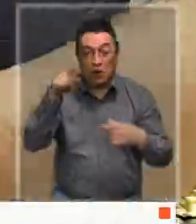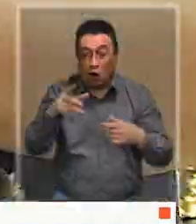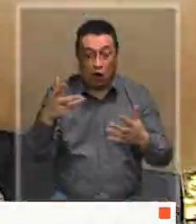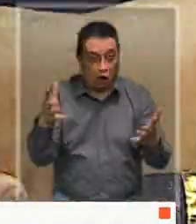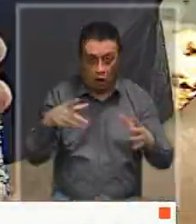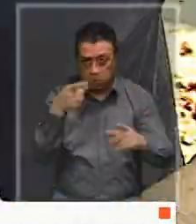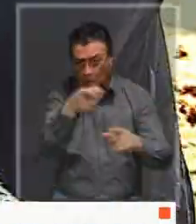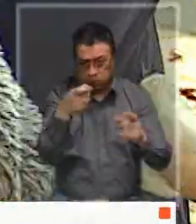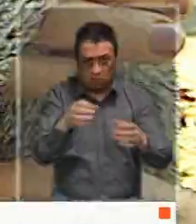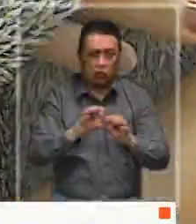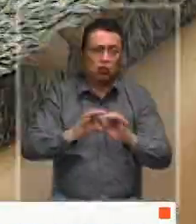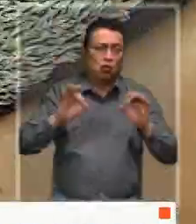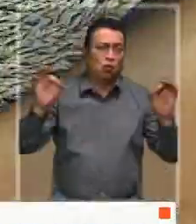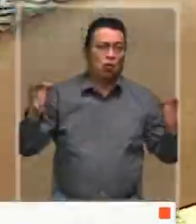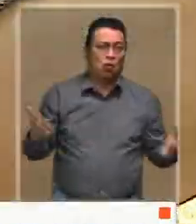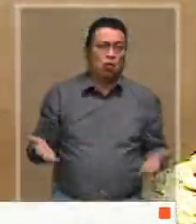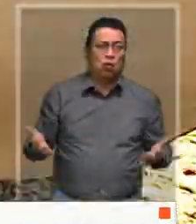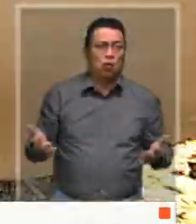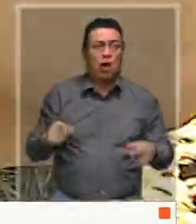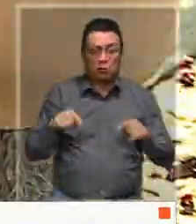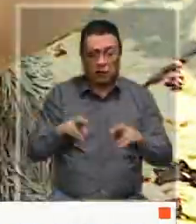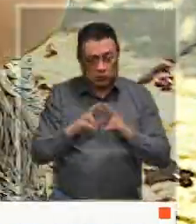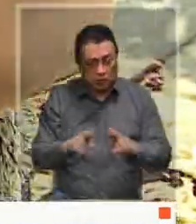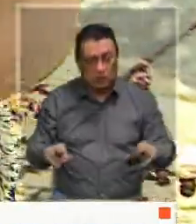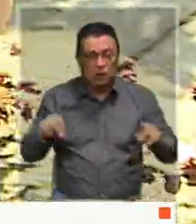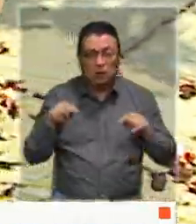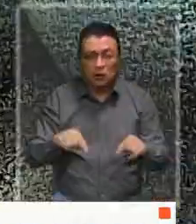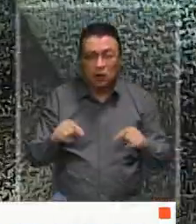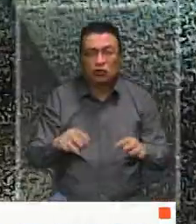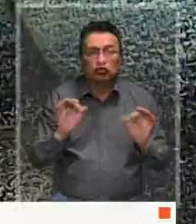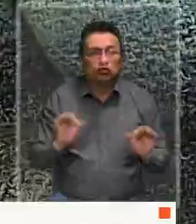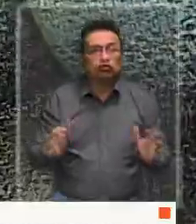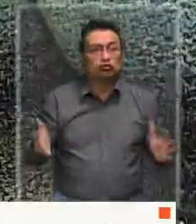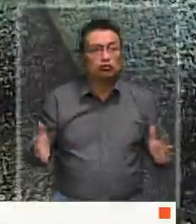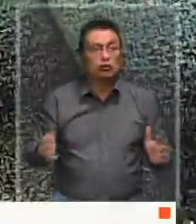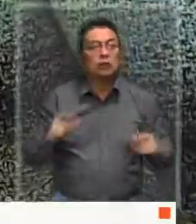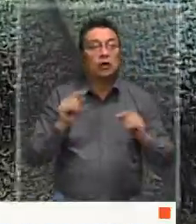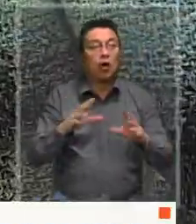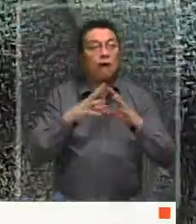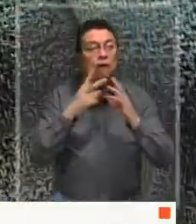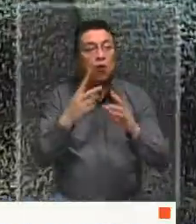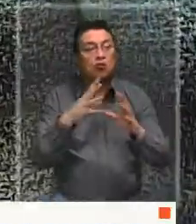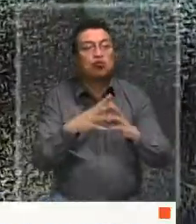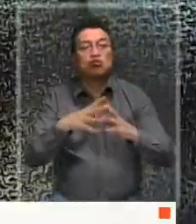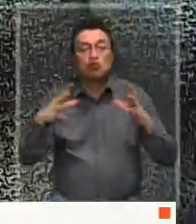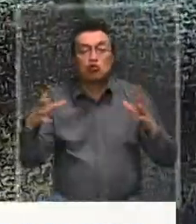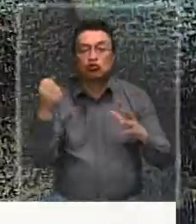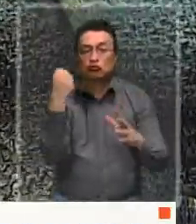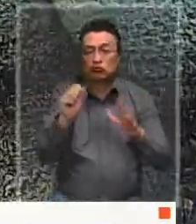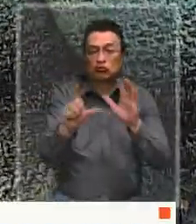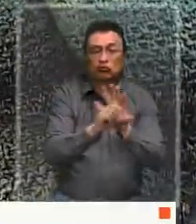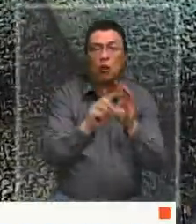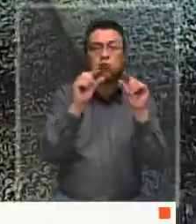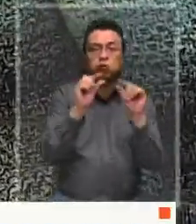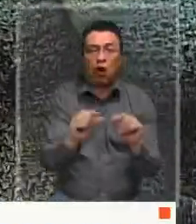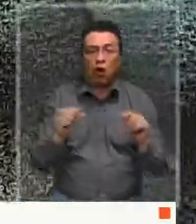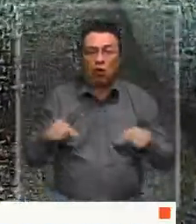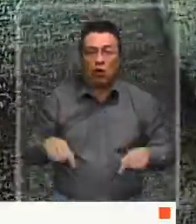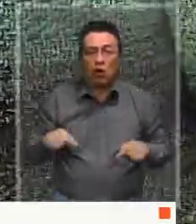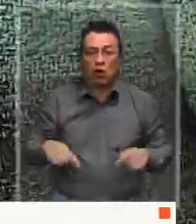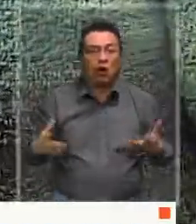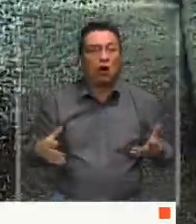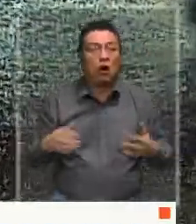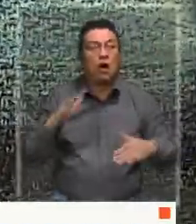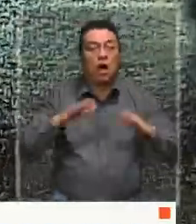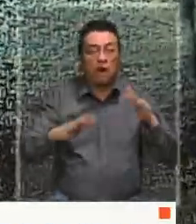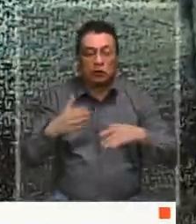no, nunca pasa. Si es tranquilo esta parte de aquí. Es que no se ve mucha delincuencia aquí, po. Porque a